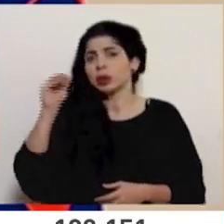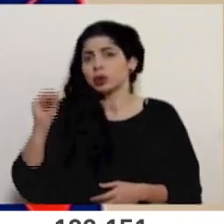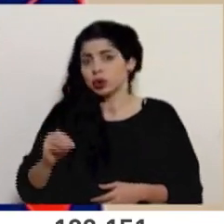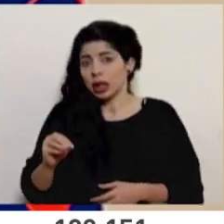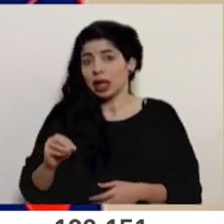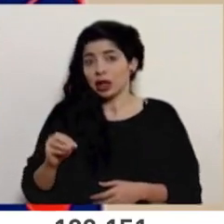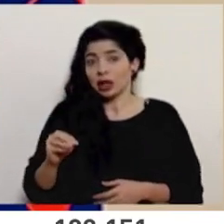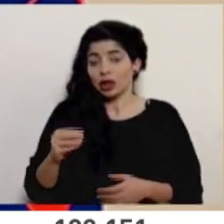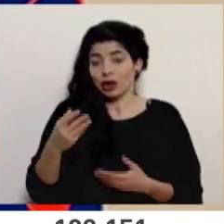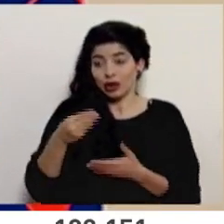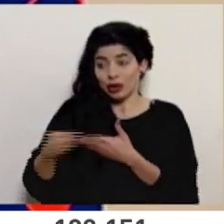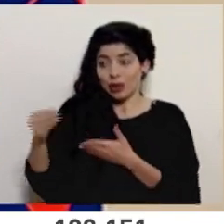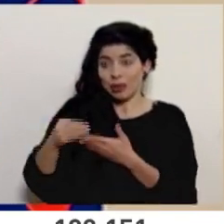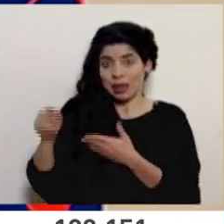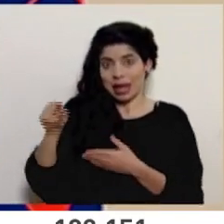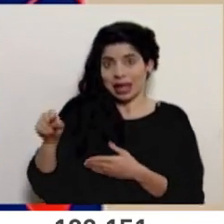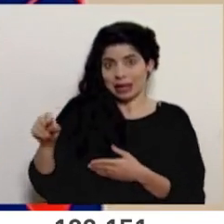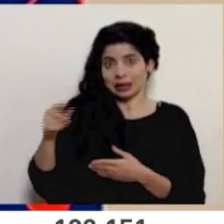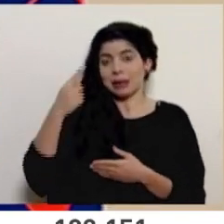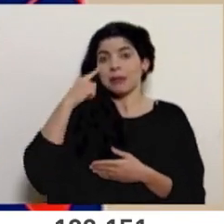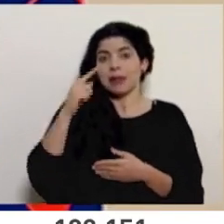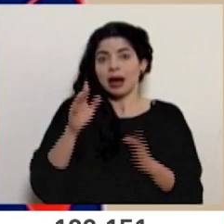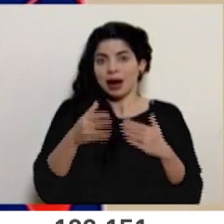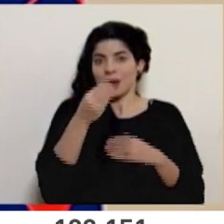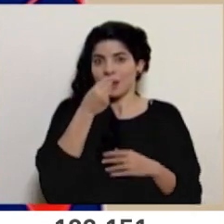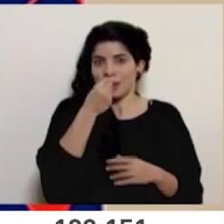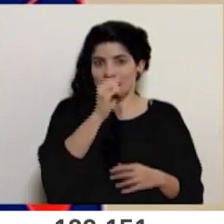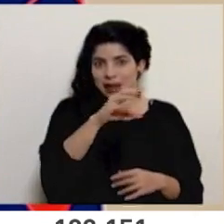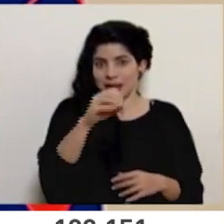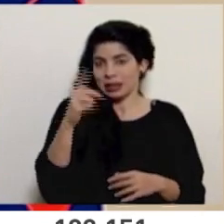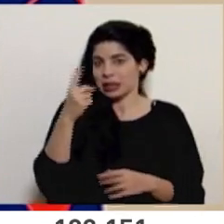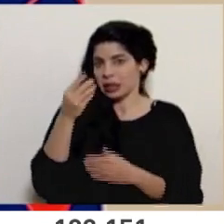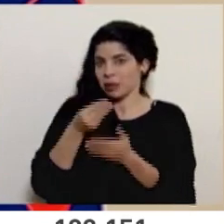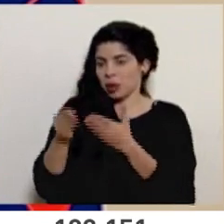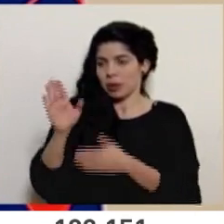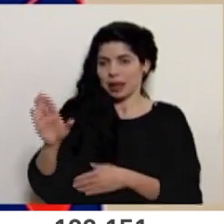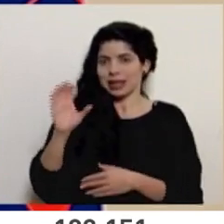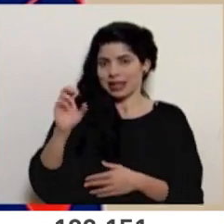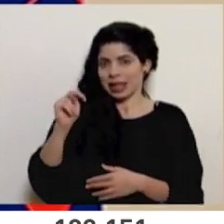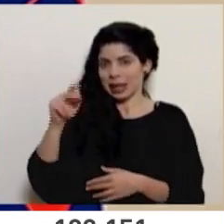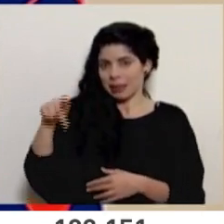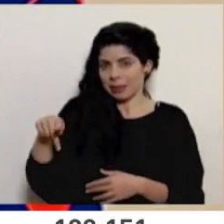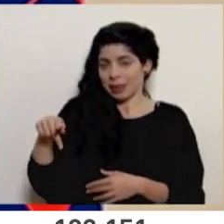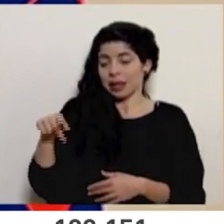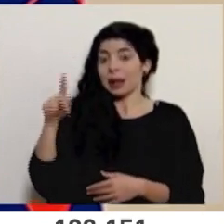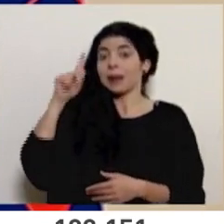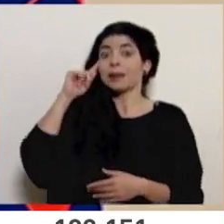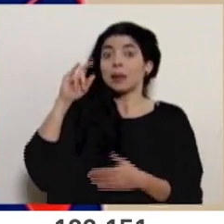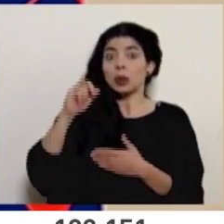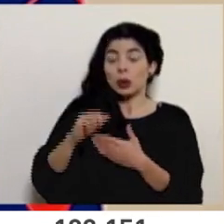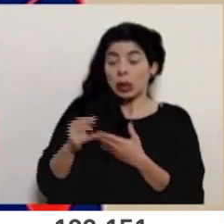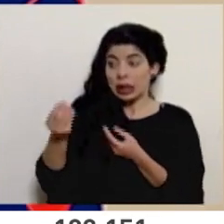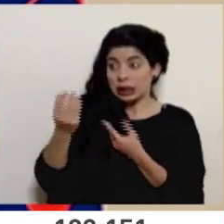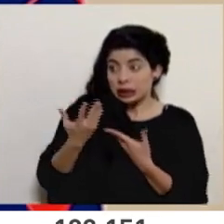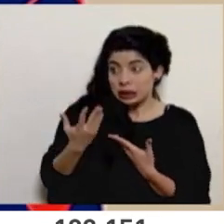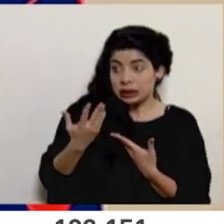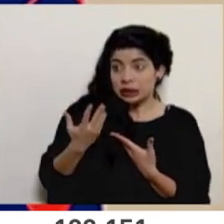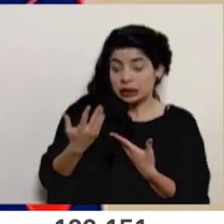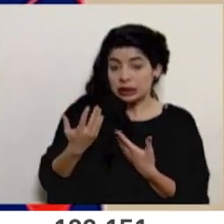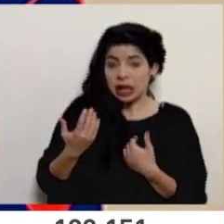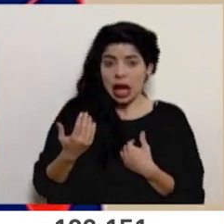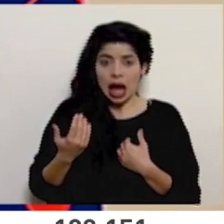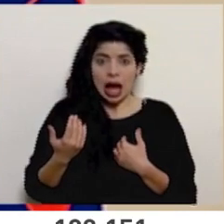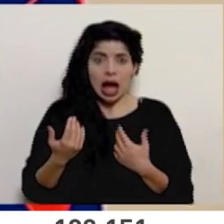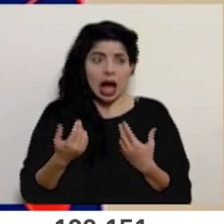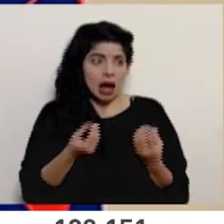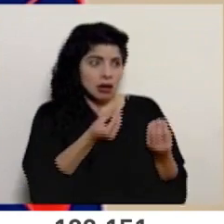50-56% de lo que hemos adquirido de raciones alimentarias se le adquieren al CNP. En esa línea, al haber un interés manifiesto